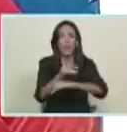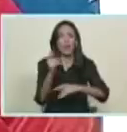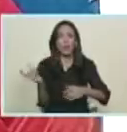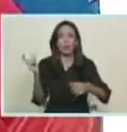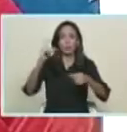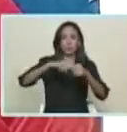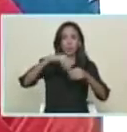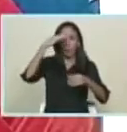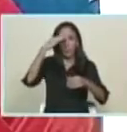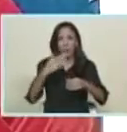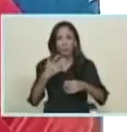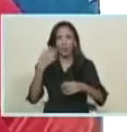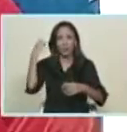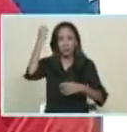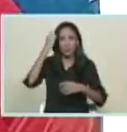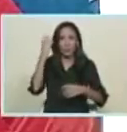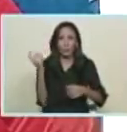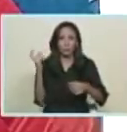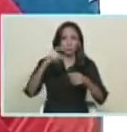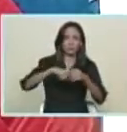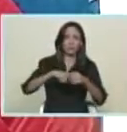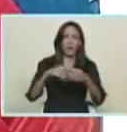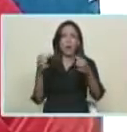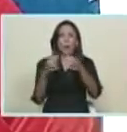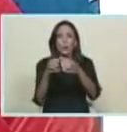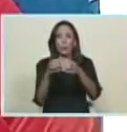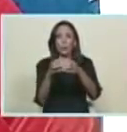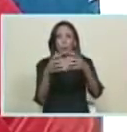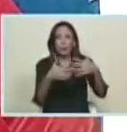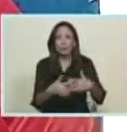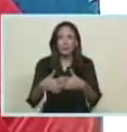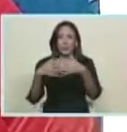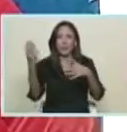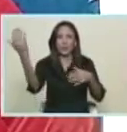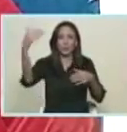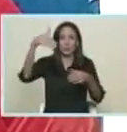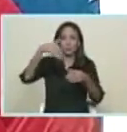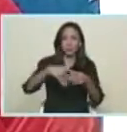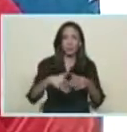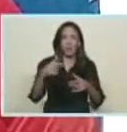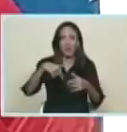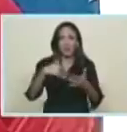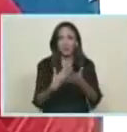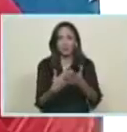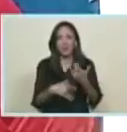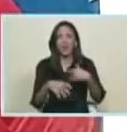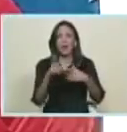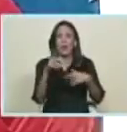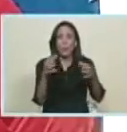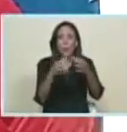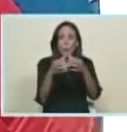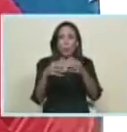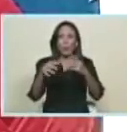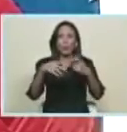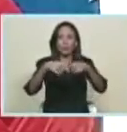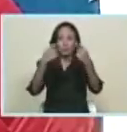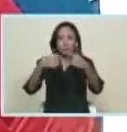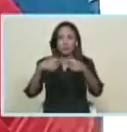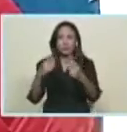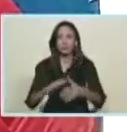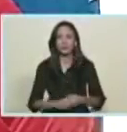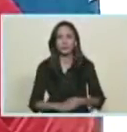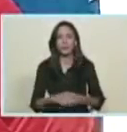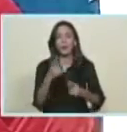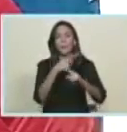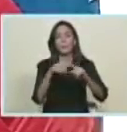europea, imperialista, le había tocado soportar alzamientos y contra viento